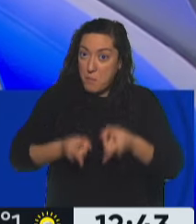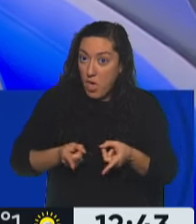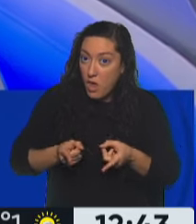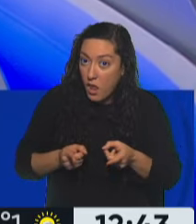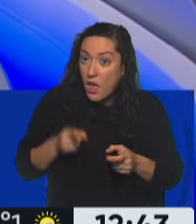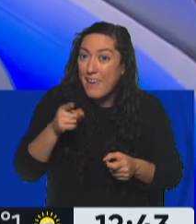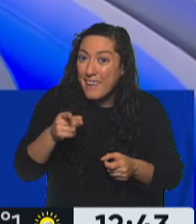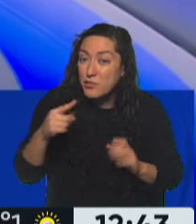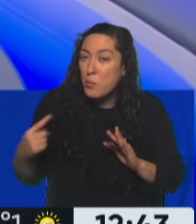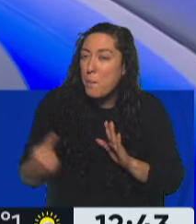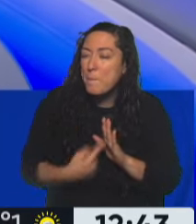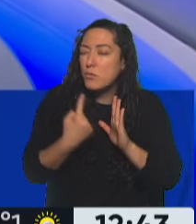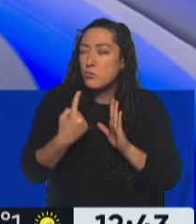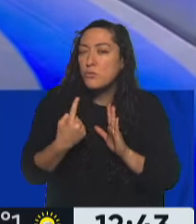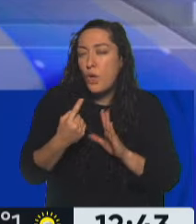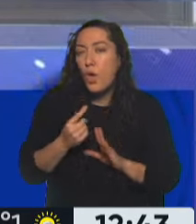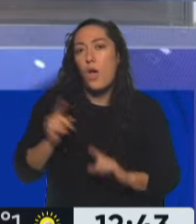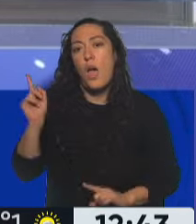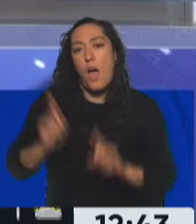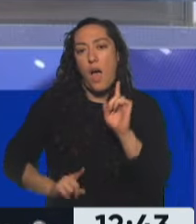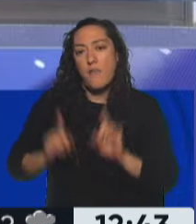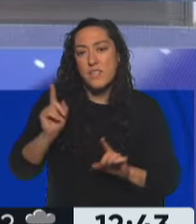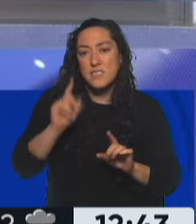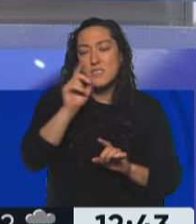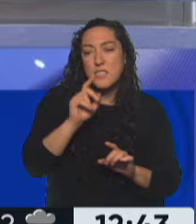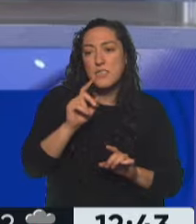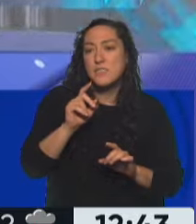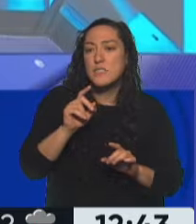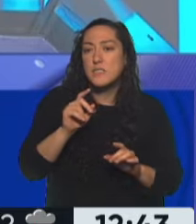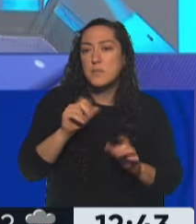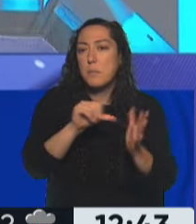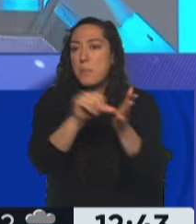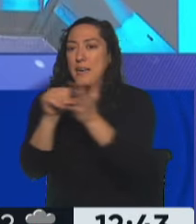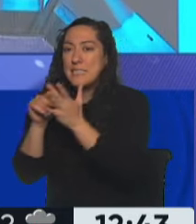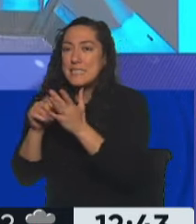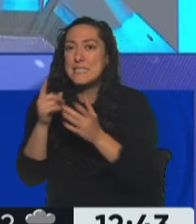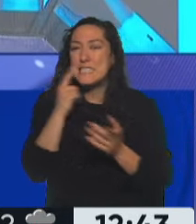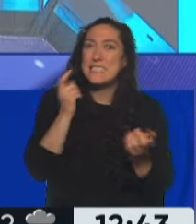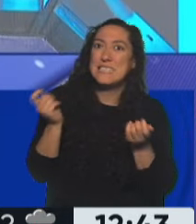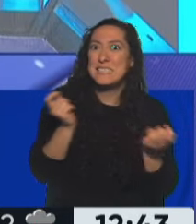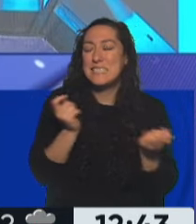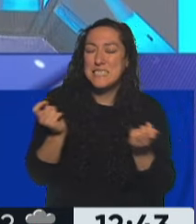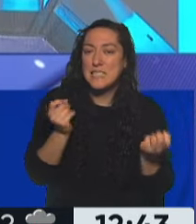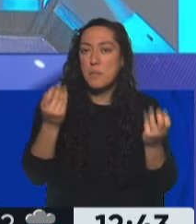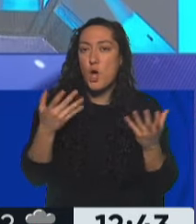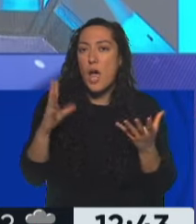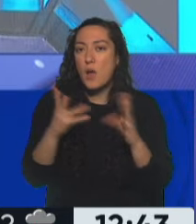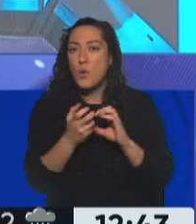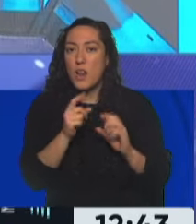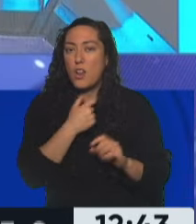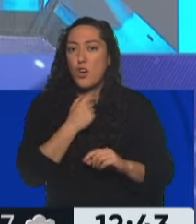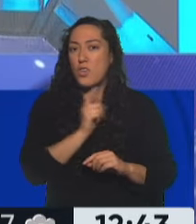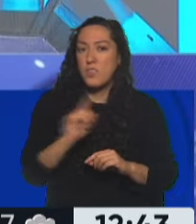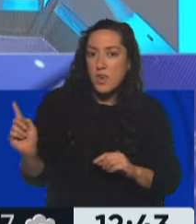un factor que en algunas ocasiones juega cuando los actores deben moderar sus pretensiones de escalar o de